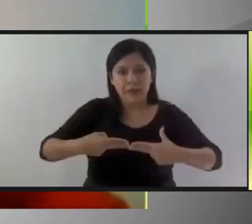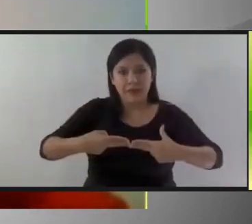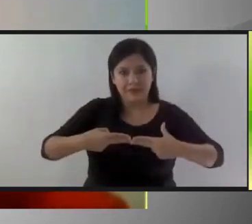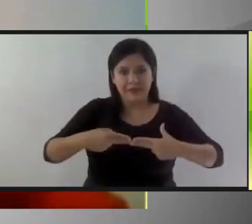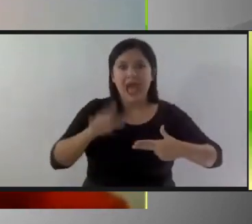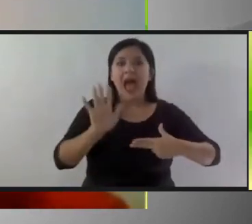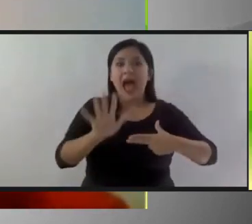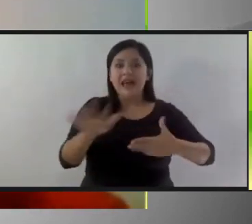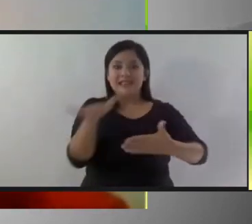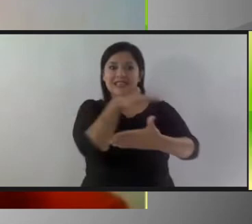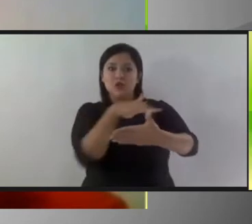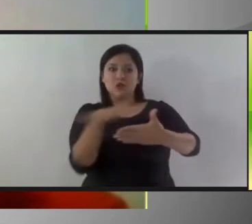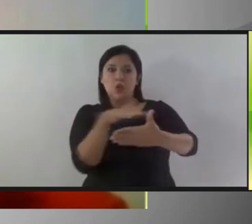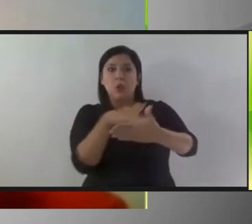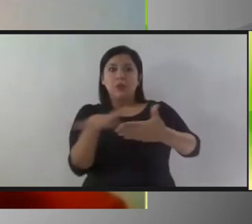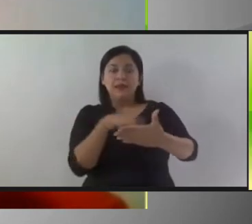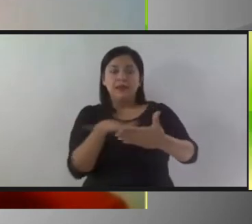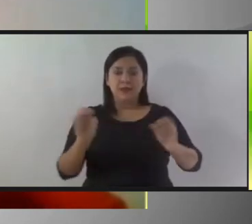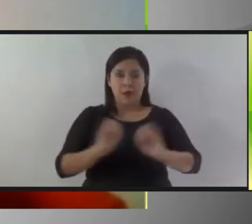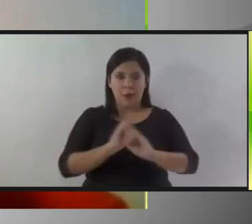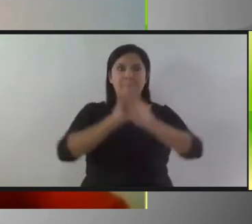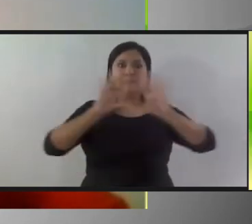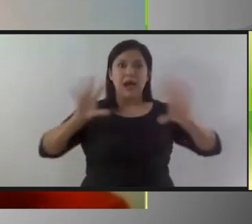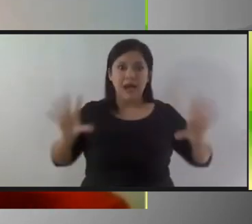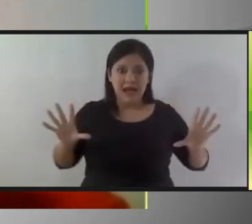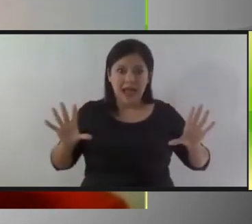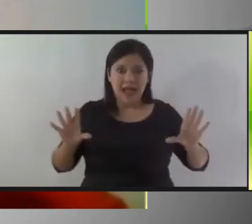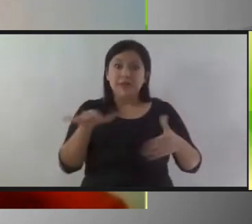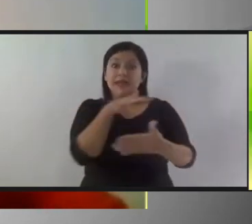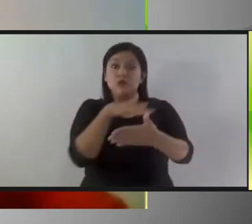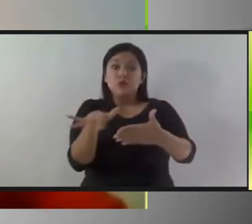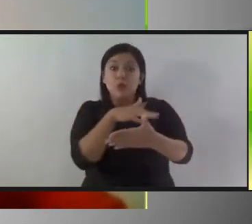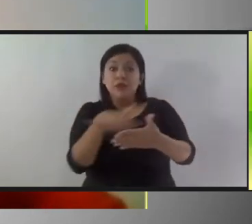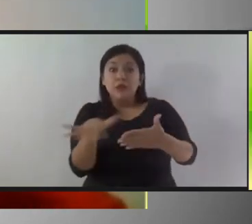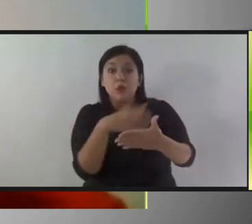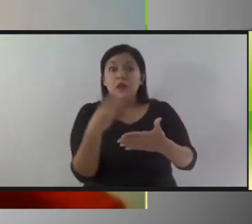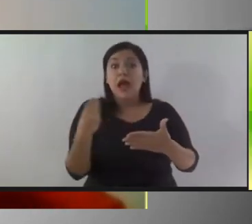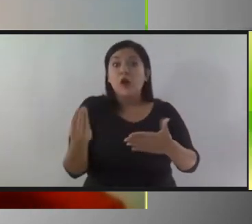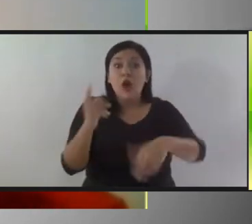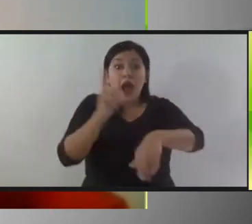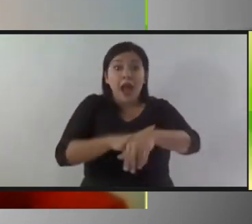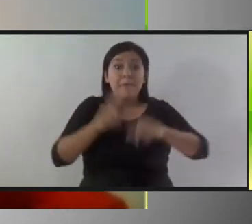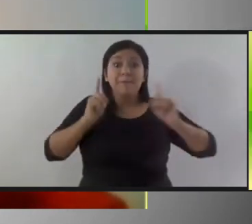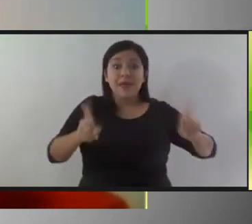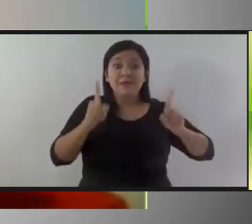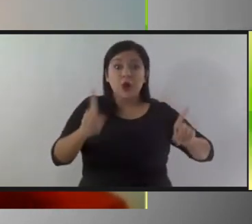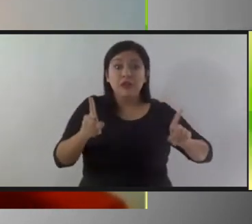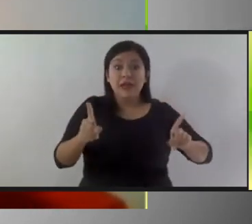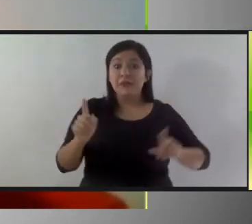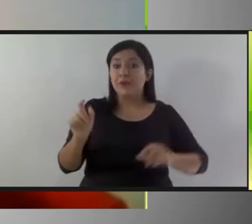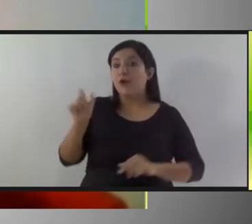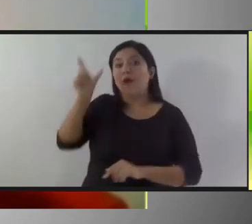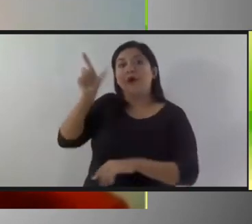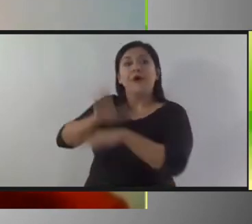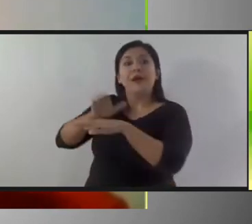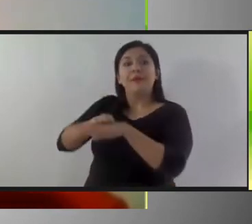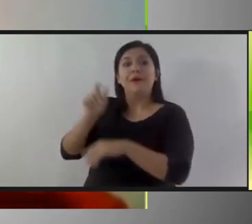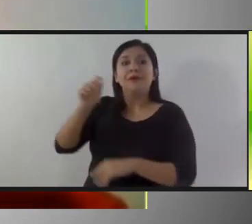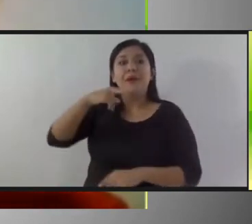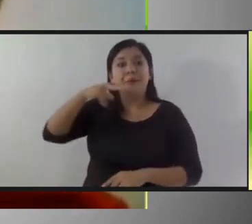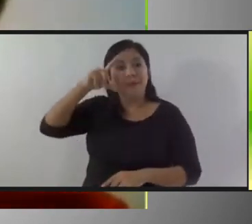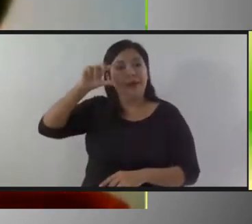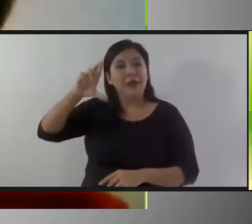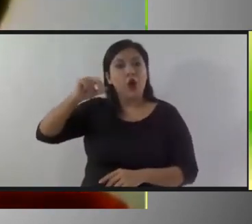subtitulado. Que este subtitulado está realizado mediante tipeado en tiempo real por Verónica